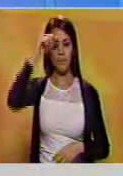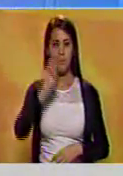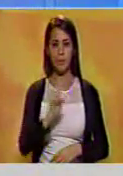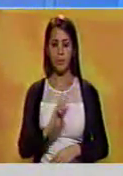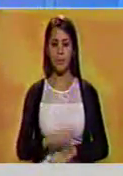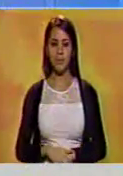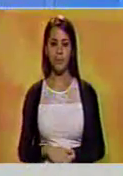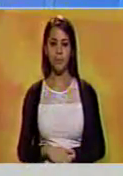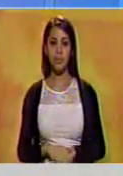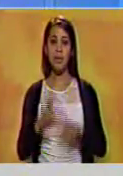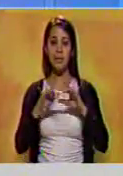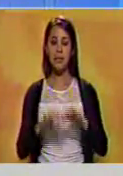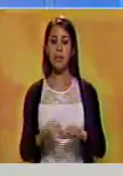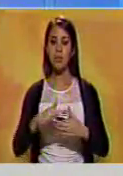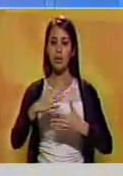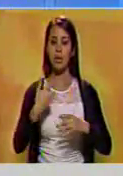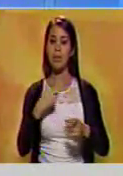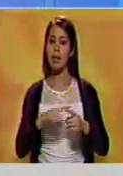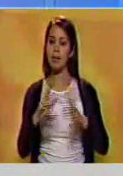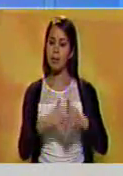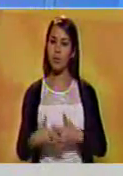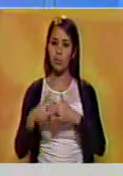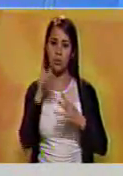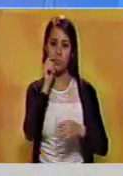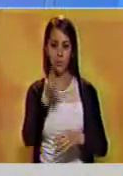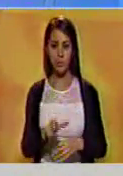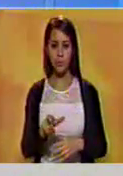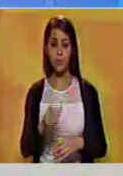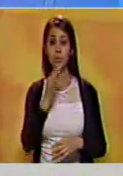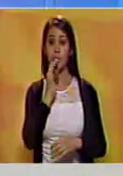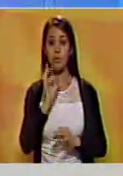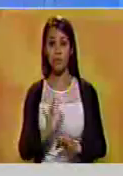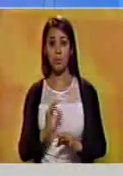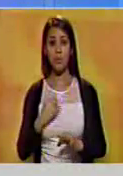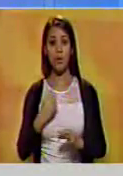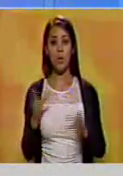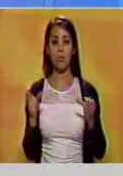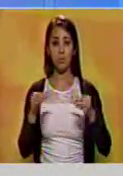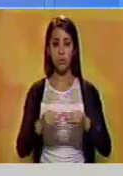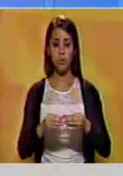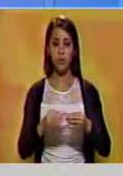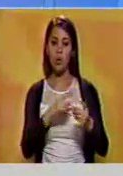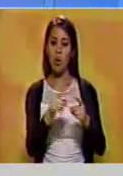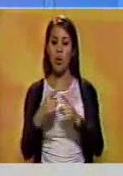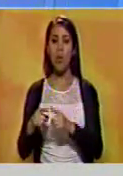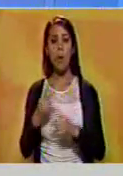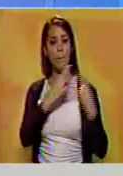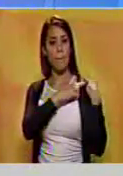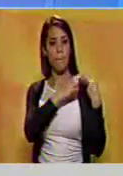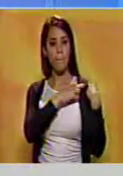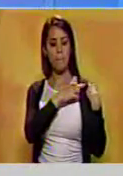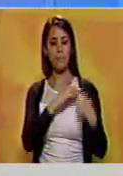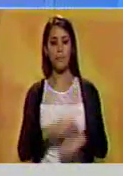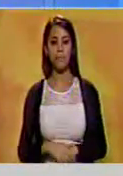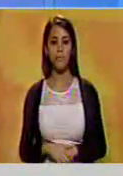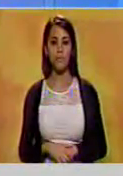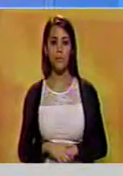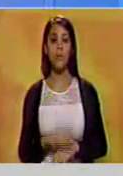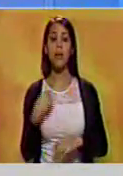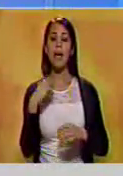el secretario del tesoro de eeuu stephen burgín informó que sostuvo una reunión con diversos representantes del hemisferio occidental